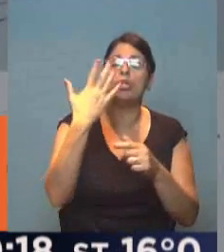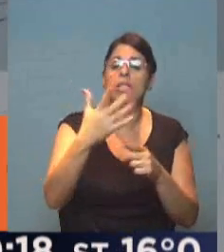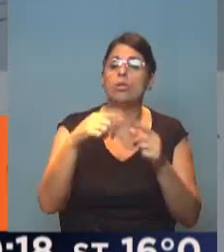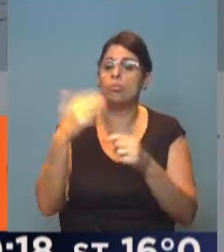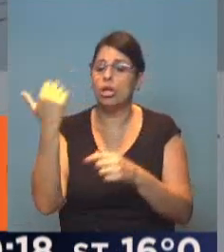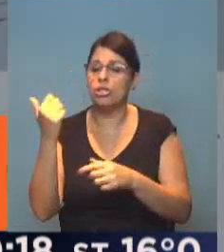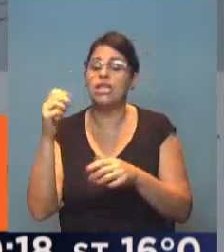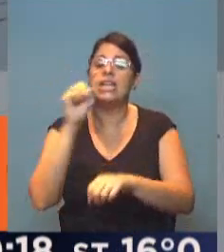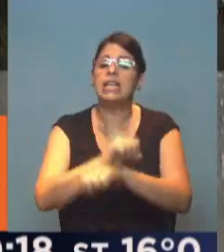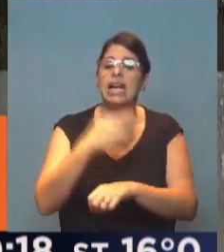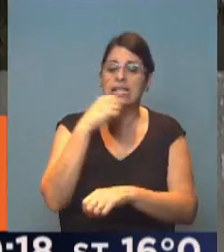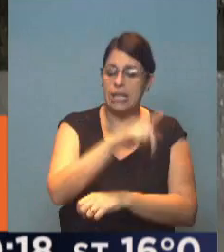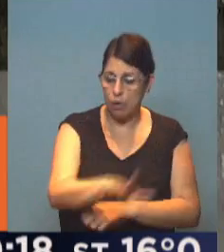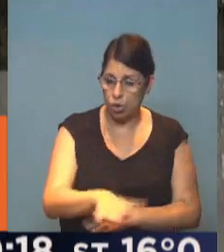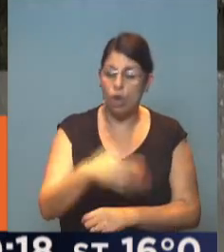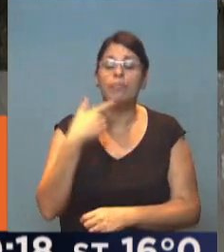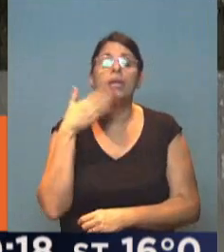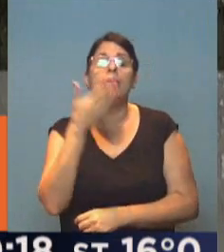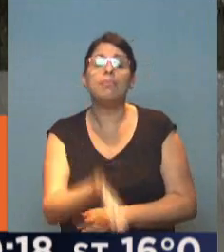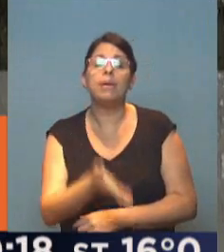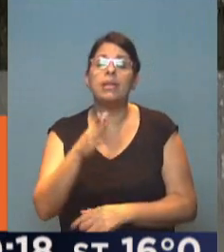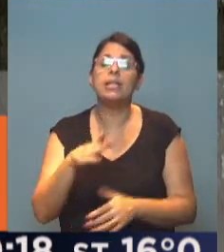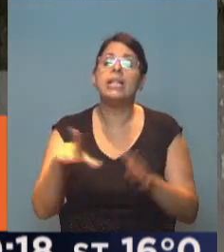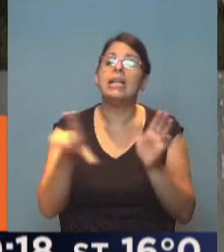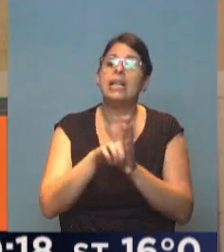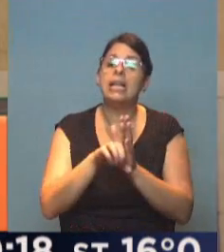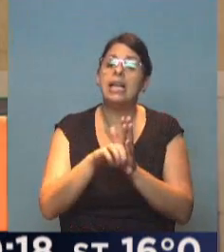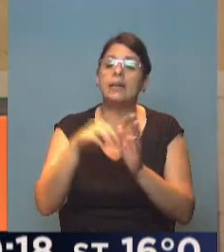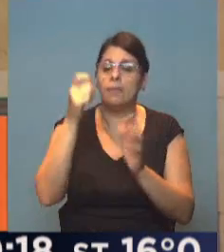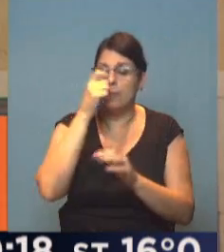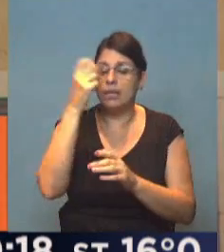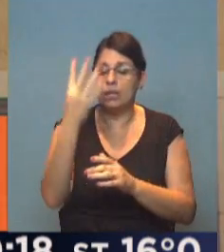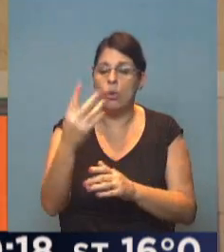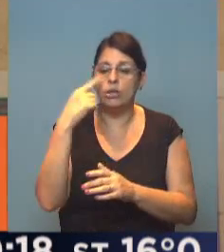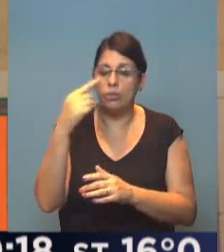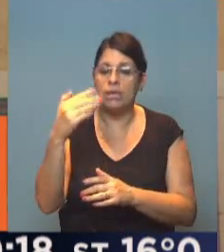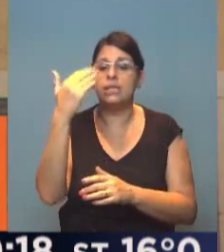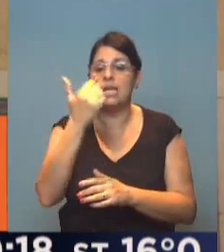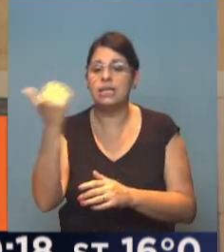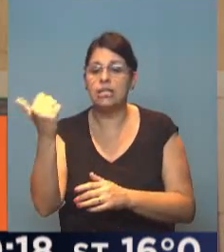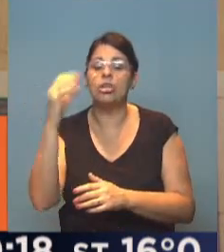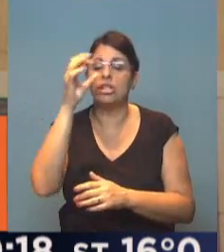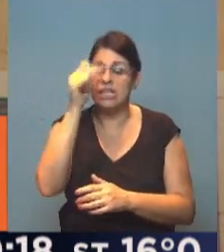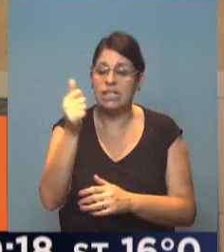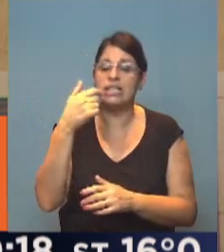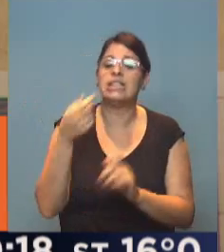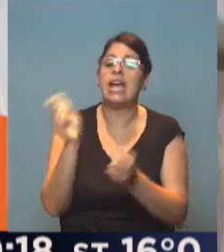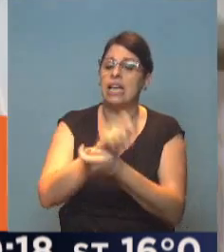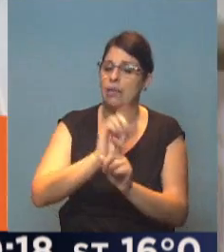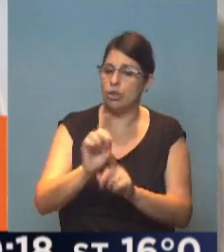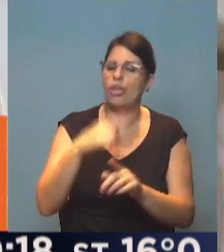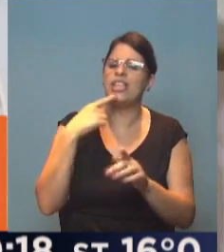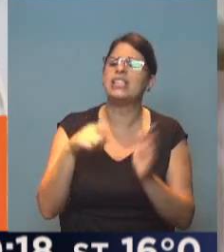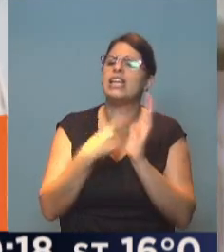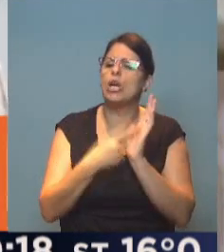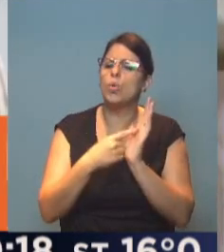en la cárcel de Devoto. Piden que no se avance en la reforma de la ley 24.660, que regula la libertad condicional y